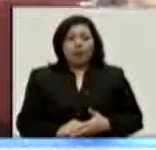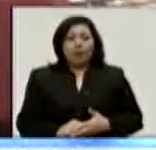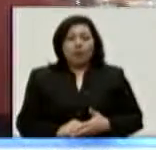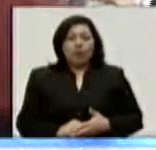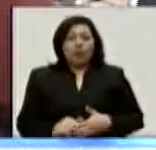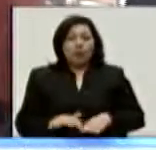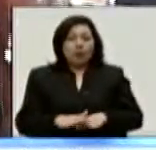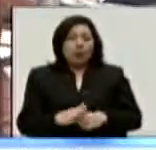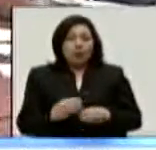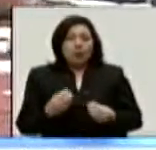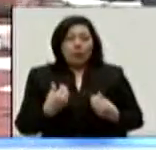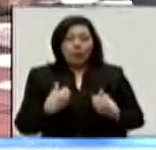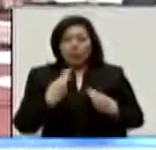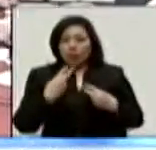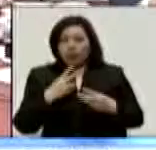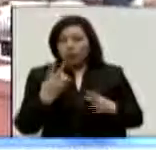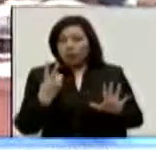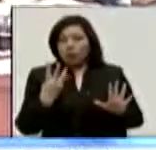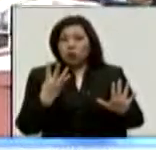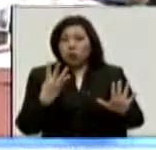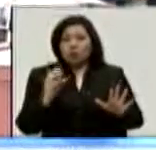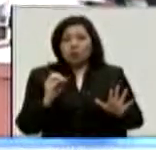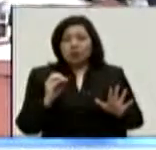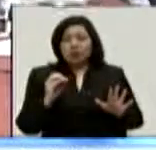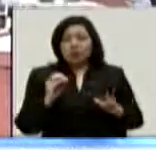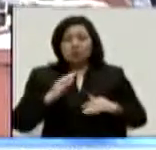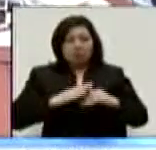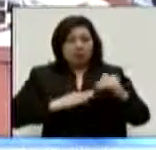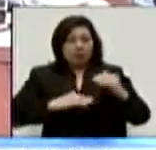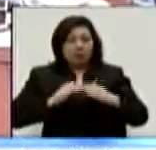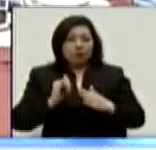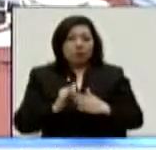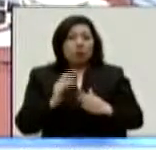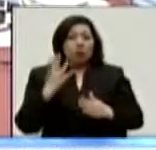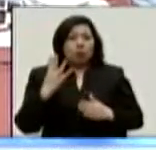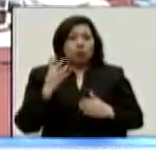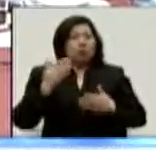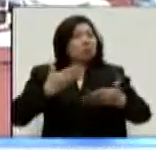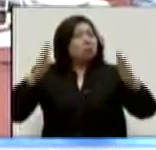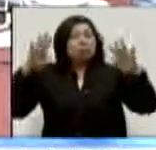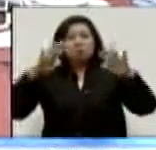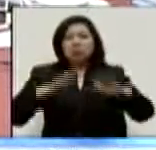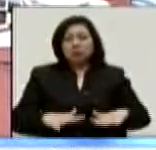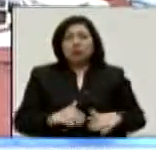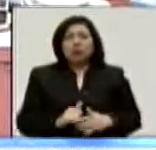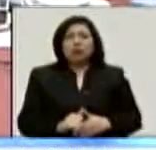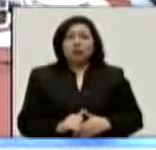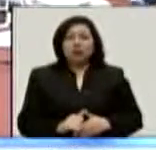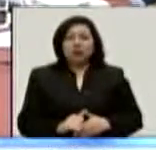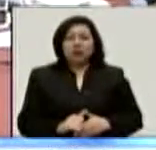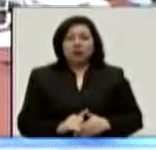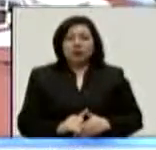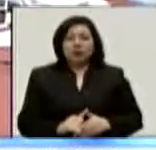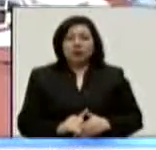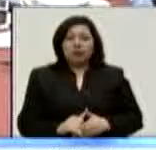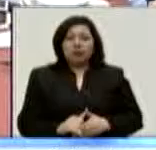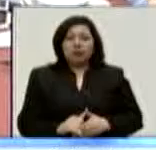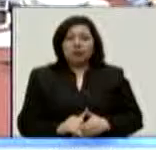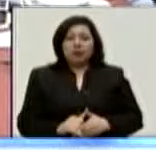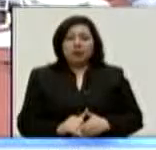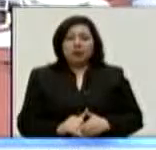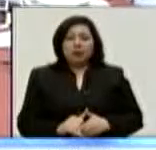pero también tenemos conocimiento que estas 90 plataformas que se alquilaron, 4 se vinieron abajo, ¿no? 4 se vinieron